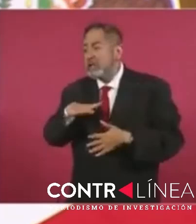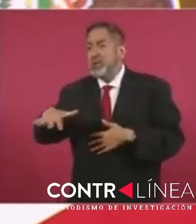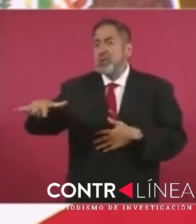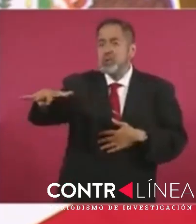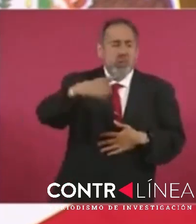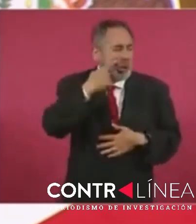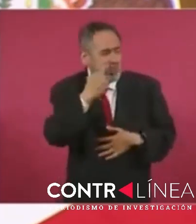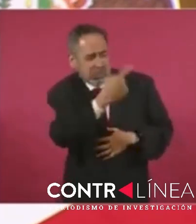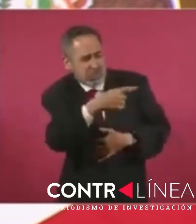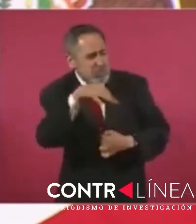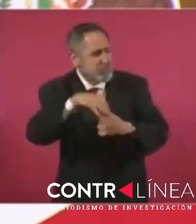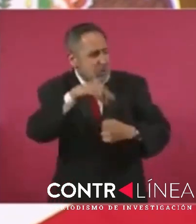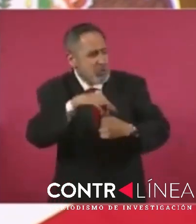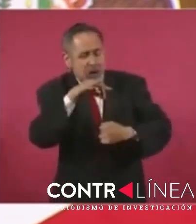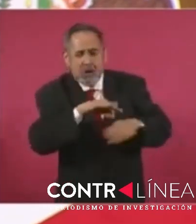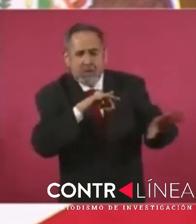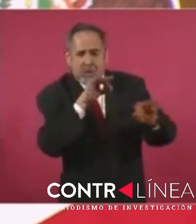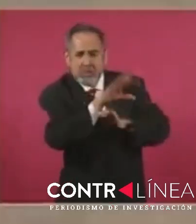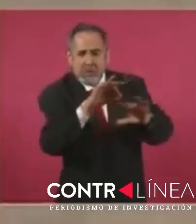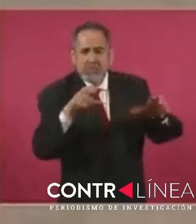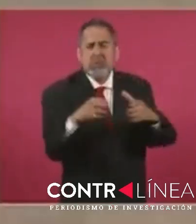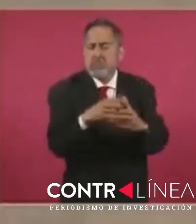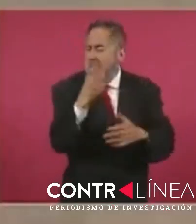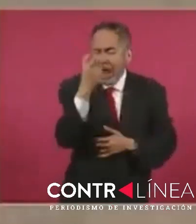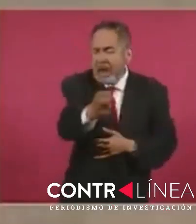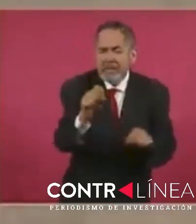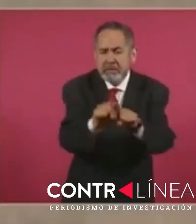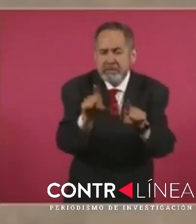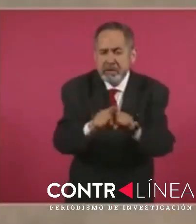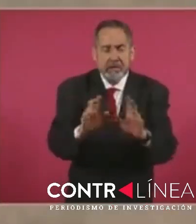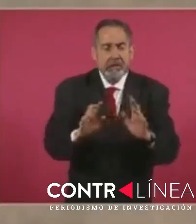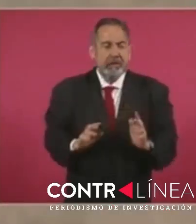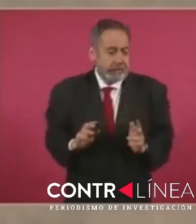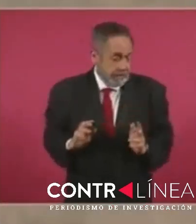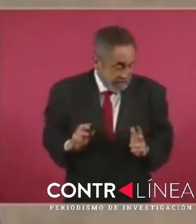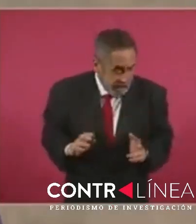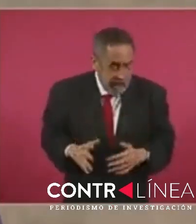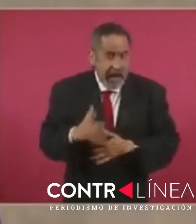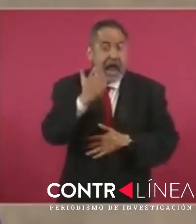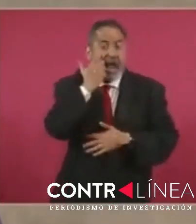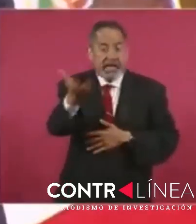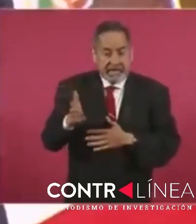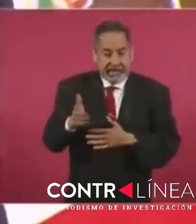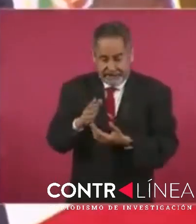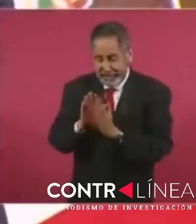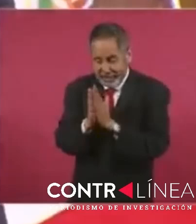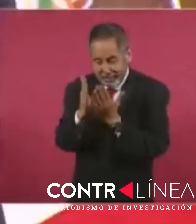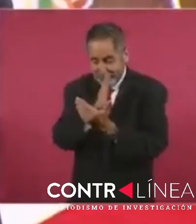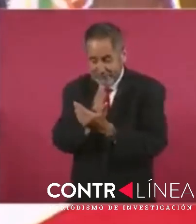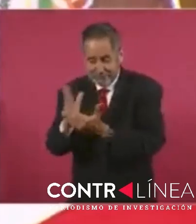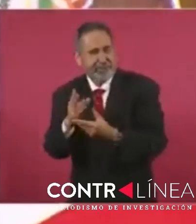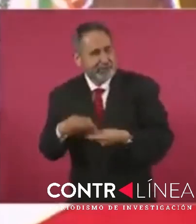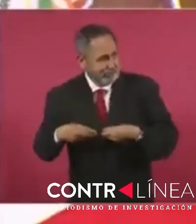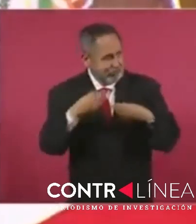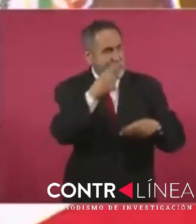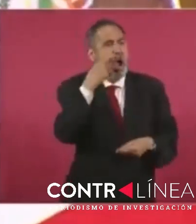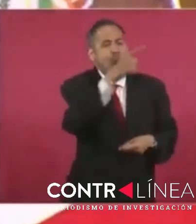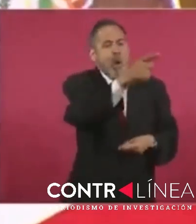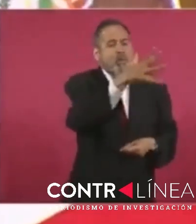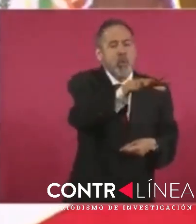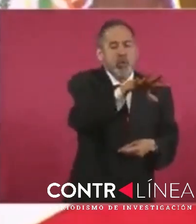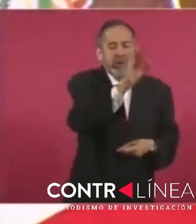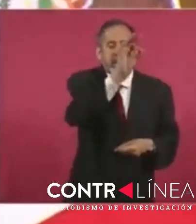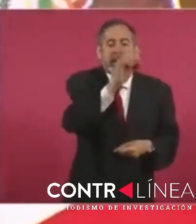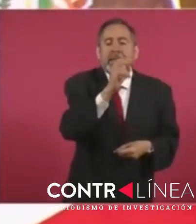a los jueces. Y si quieren bibliografía, que busquen